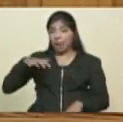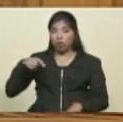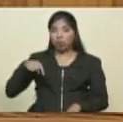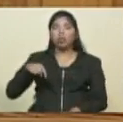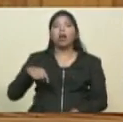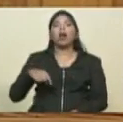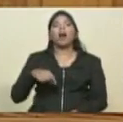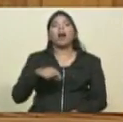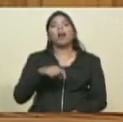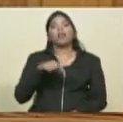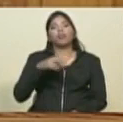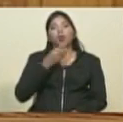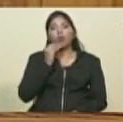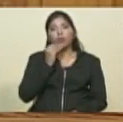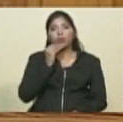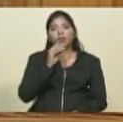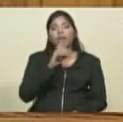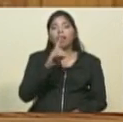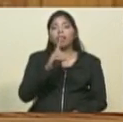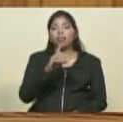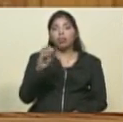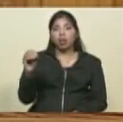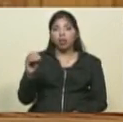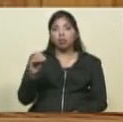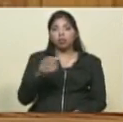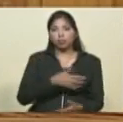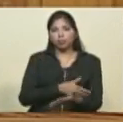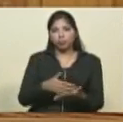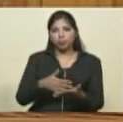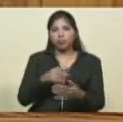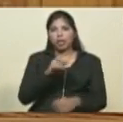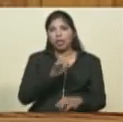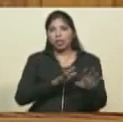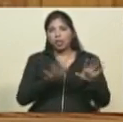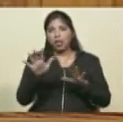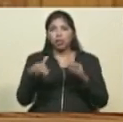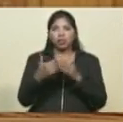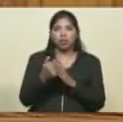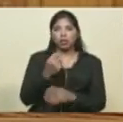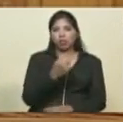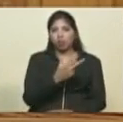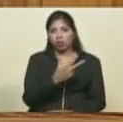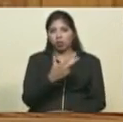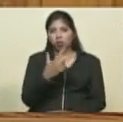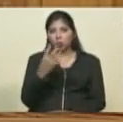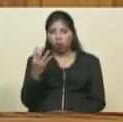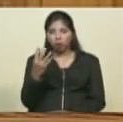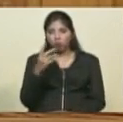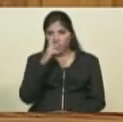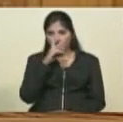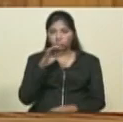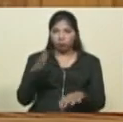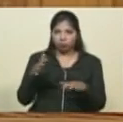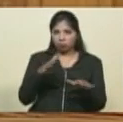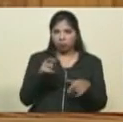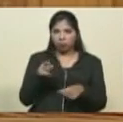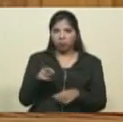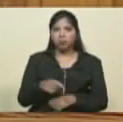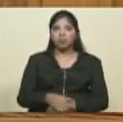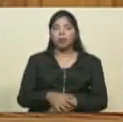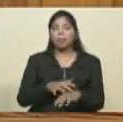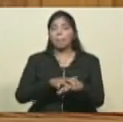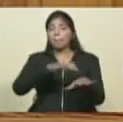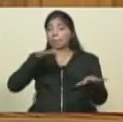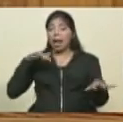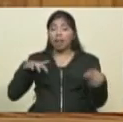10 millones de personas entre los 15 y 34 años de edad, lo cual es muestra clara de